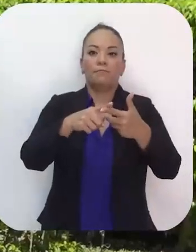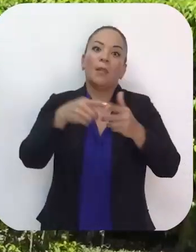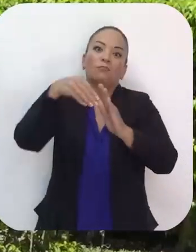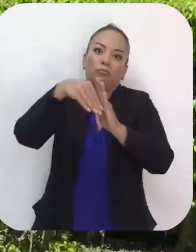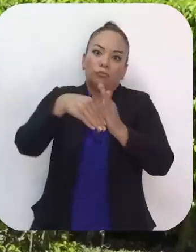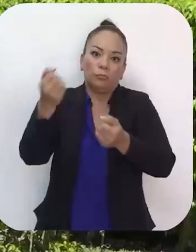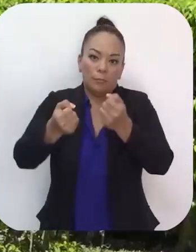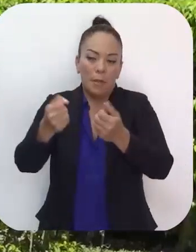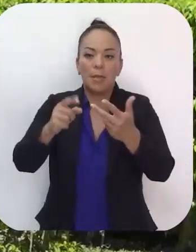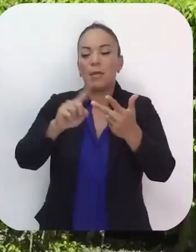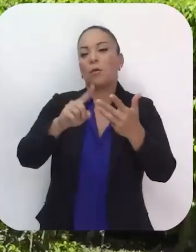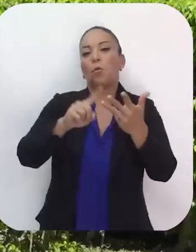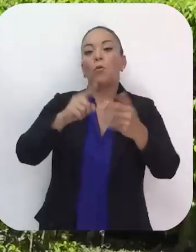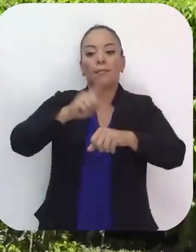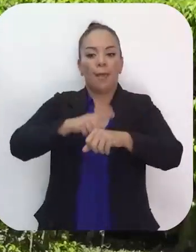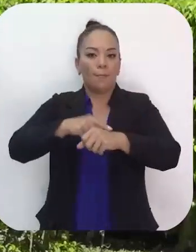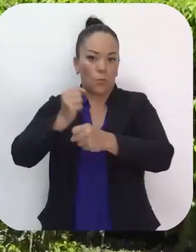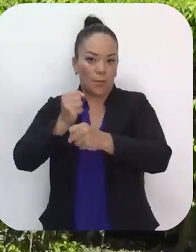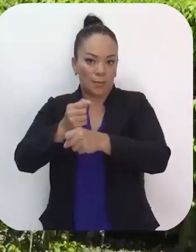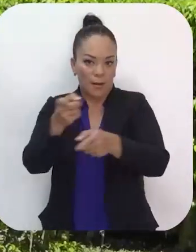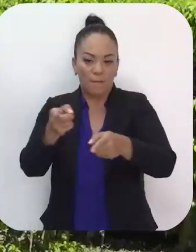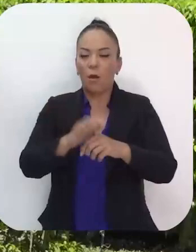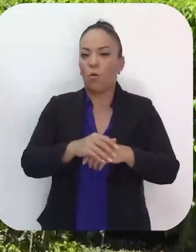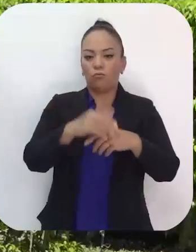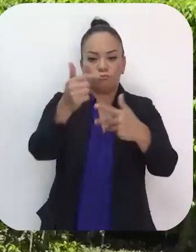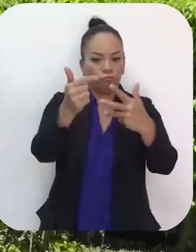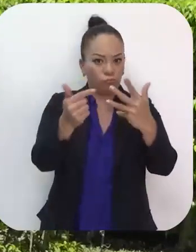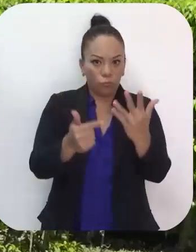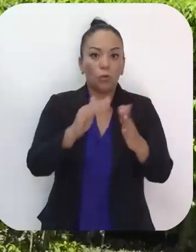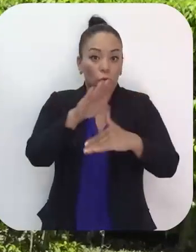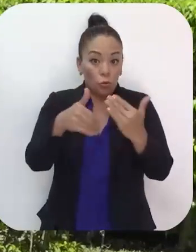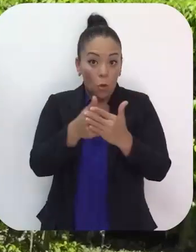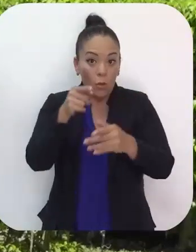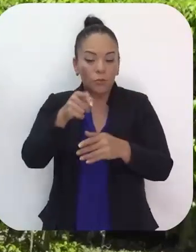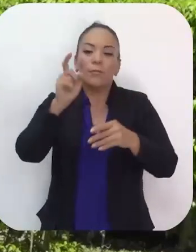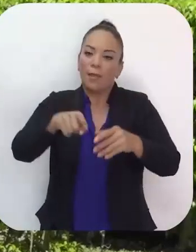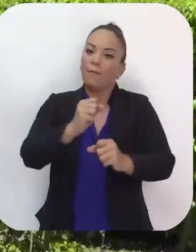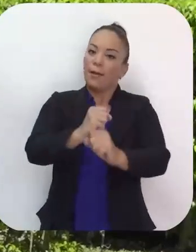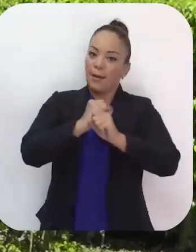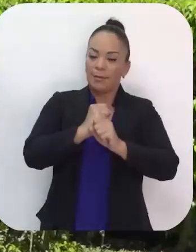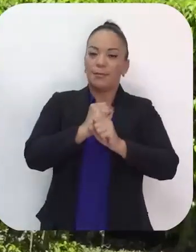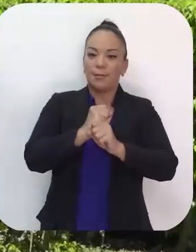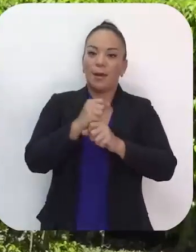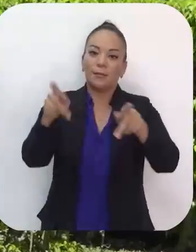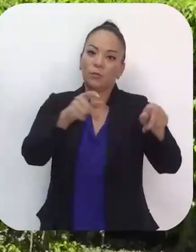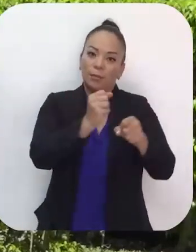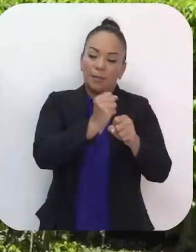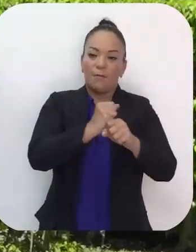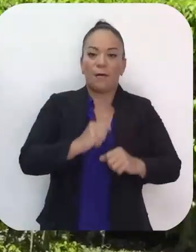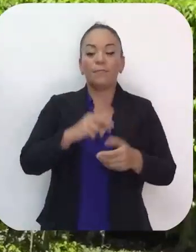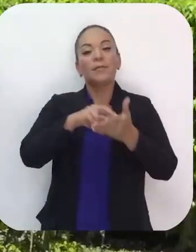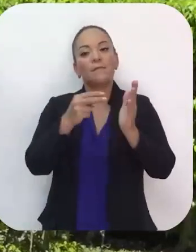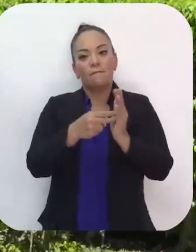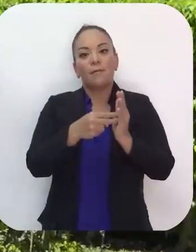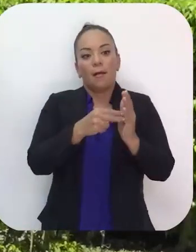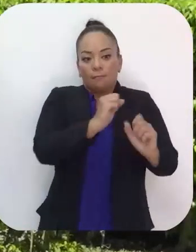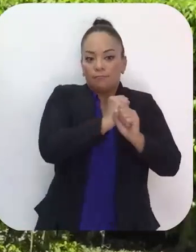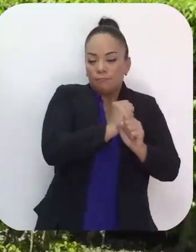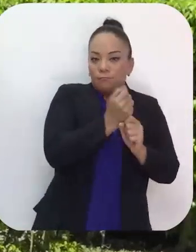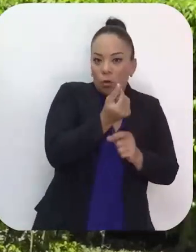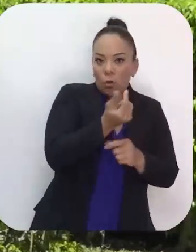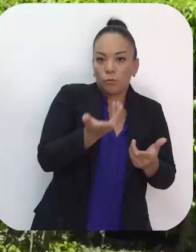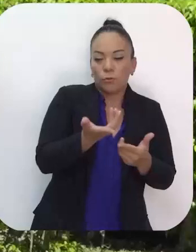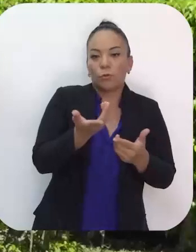vehículo el tiempo que le está dando y toda esa serie de costos tienen que estar garantizados o sea es un servicio al costo más un margen de